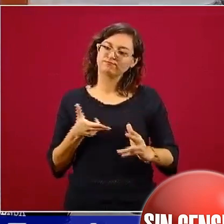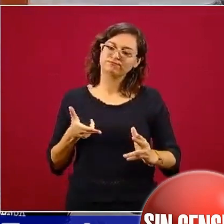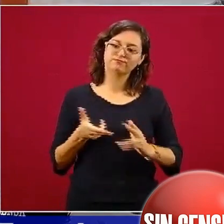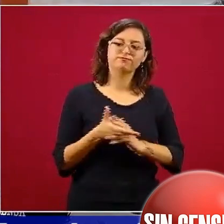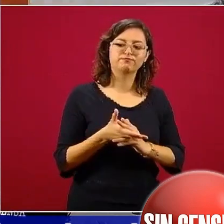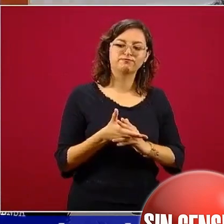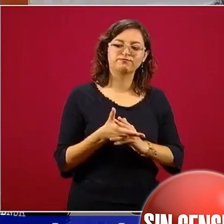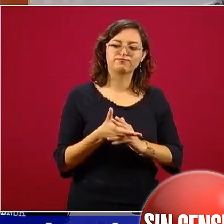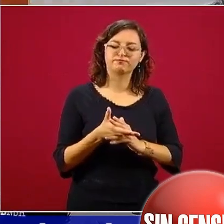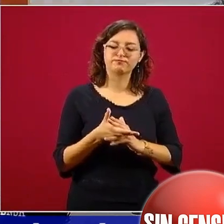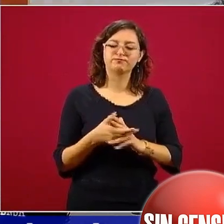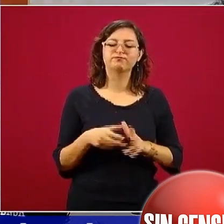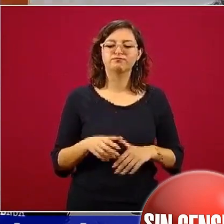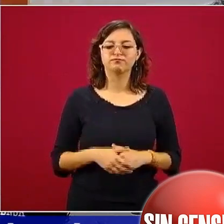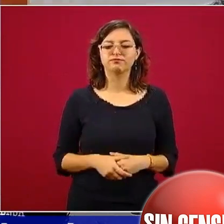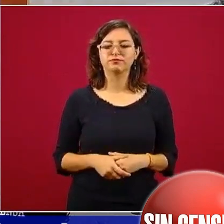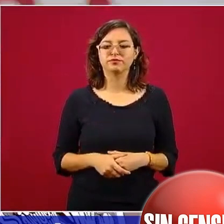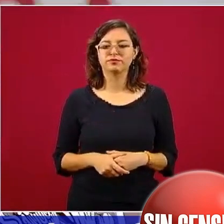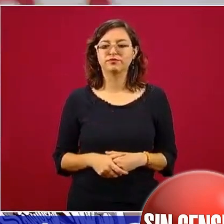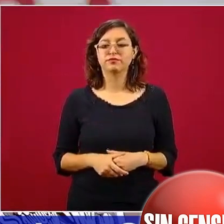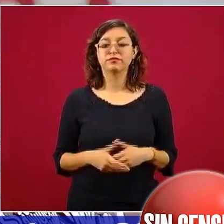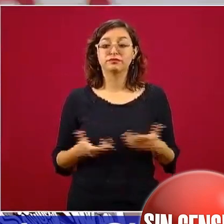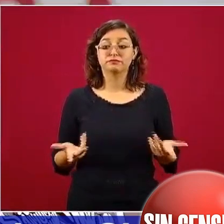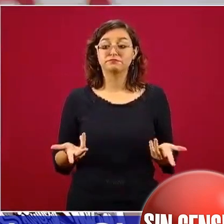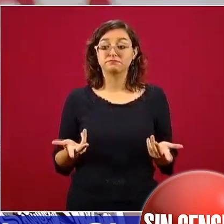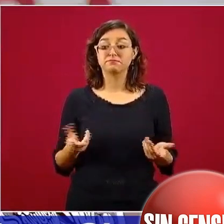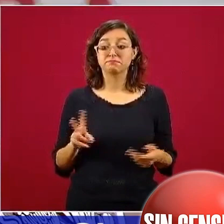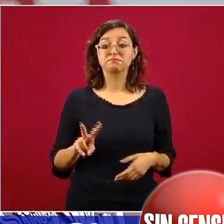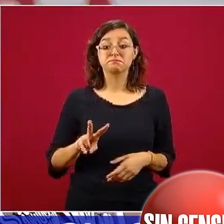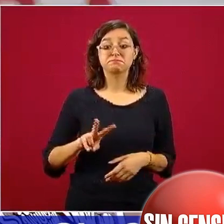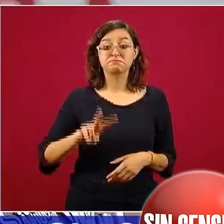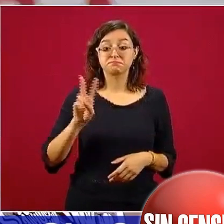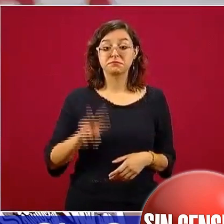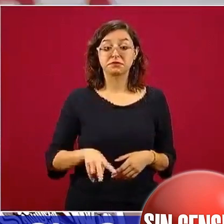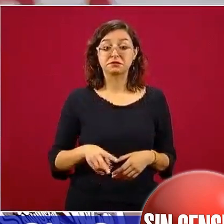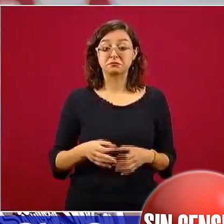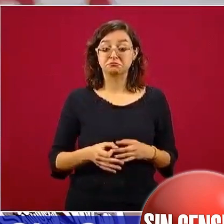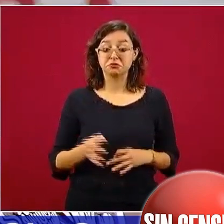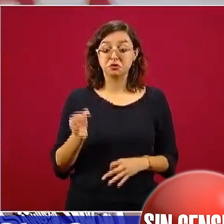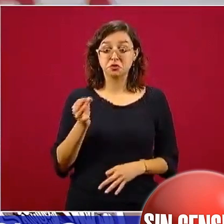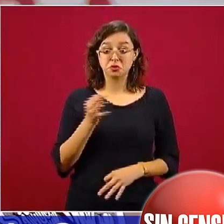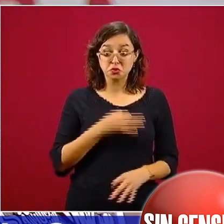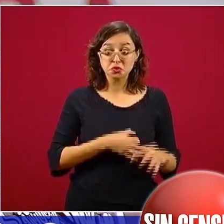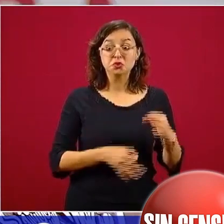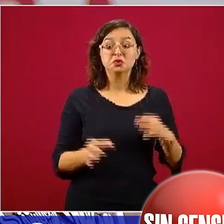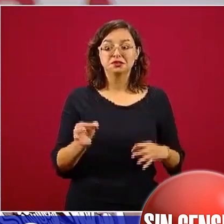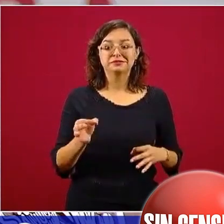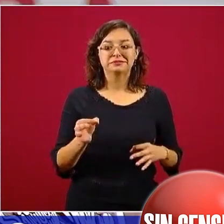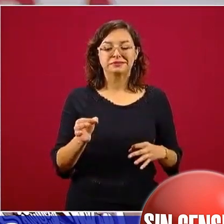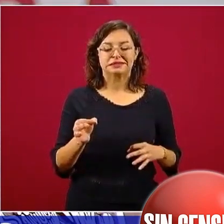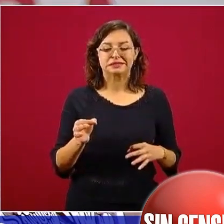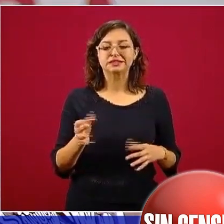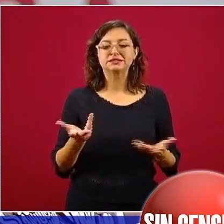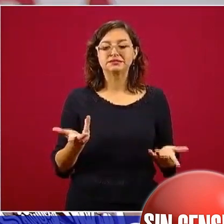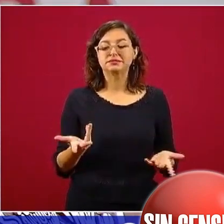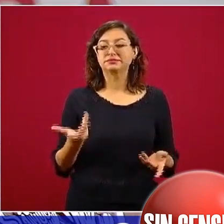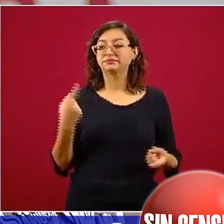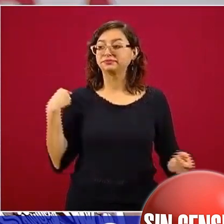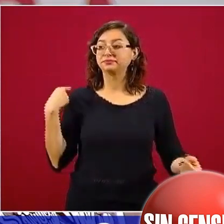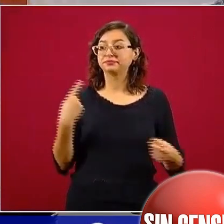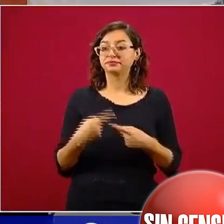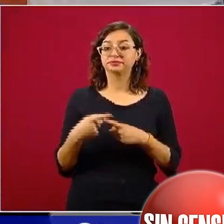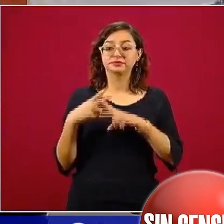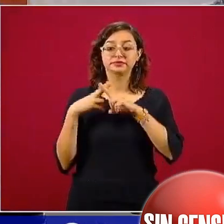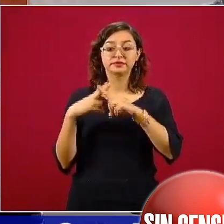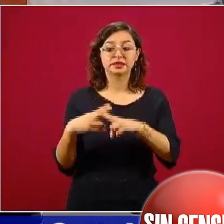a Venustiano Carranza. Entonces hoy cumple 100 años su asesinato.